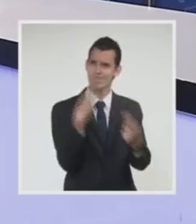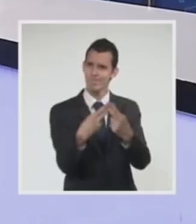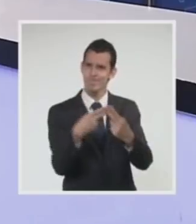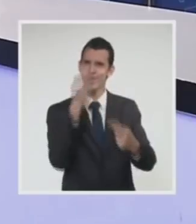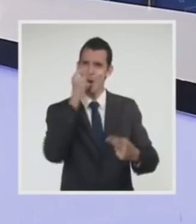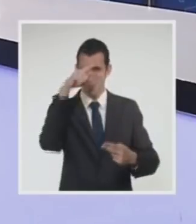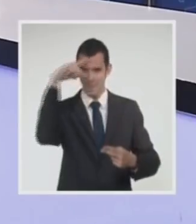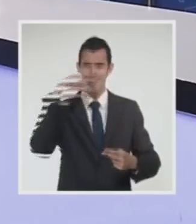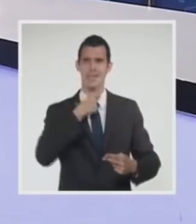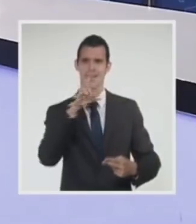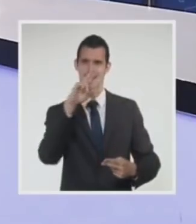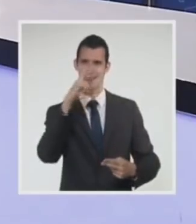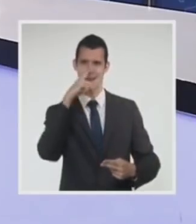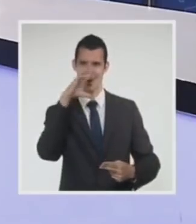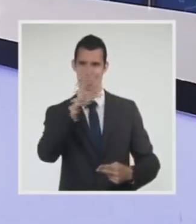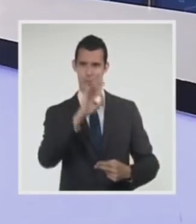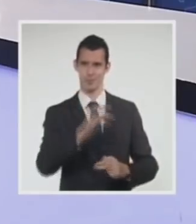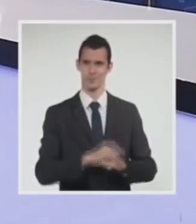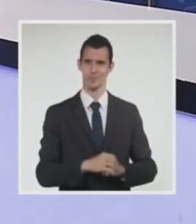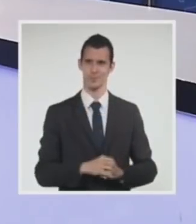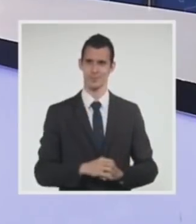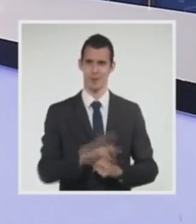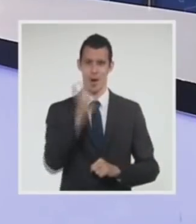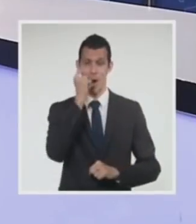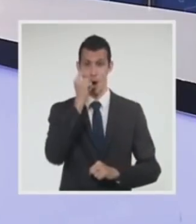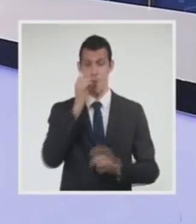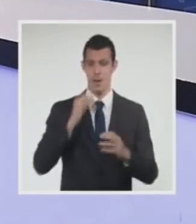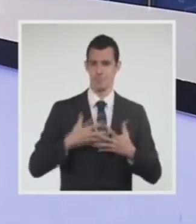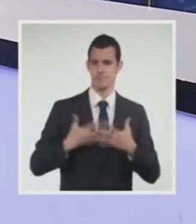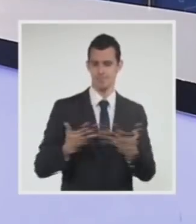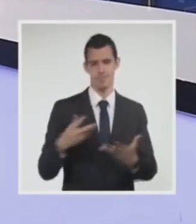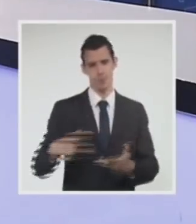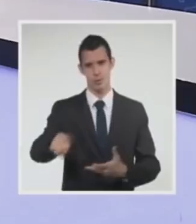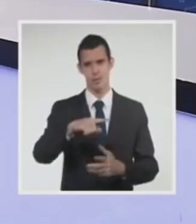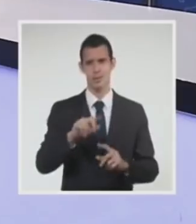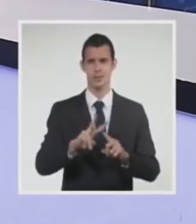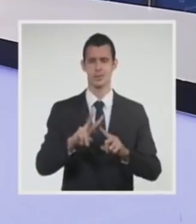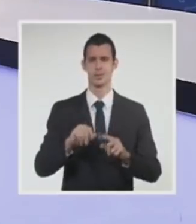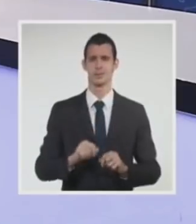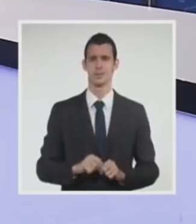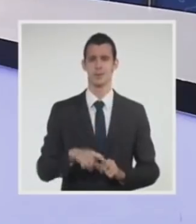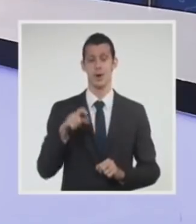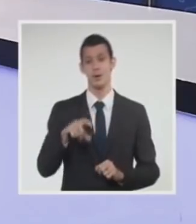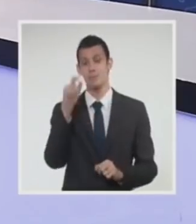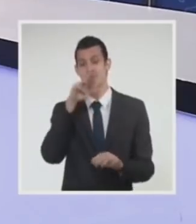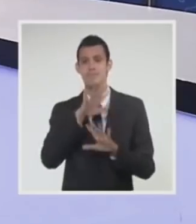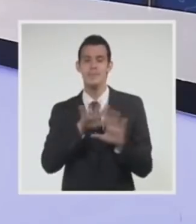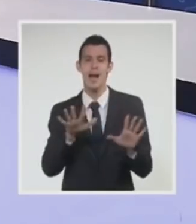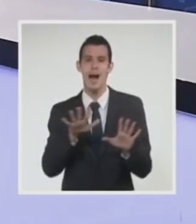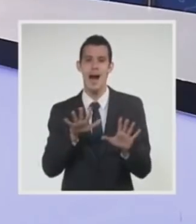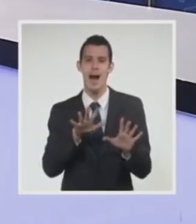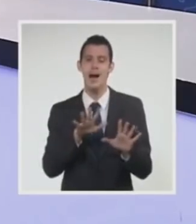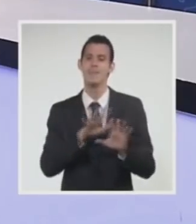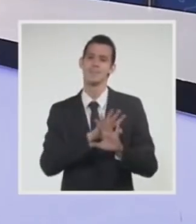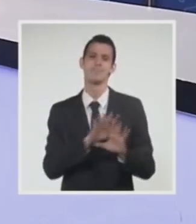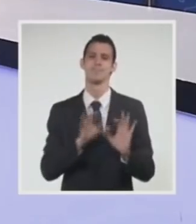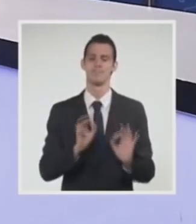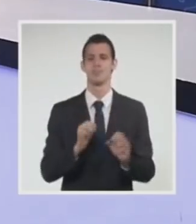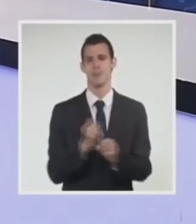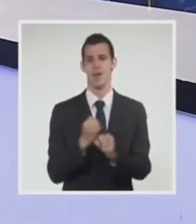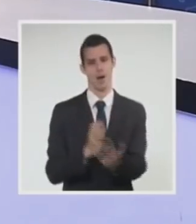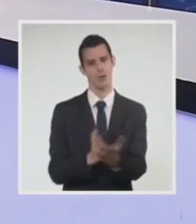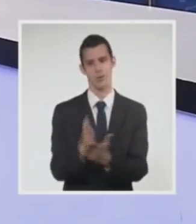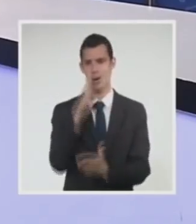Serrano y Serrano se debe a sus televidentes. Hoy le despedimos de nuestro noticiero con la tarea más